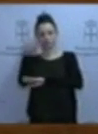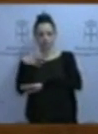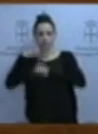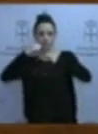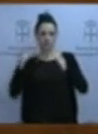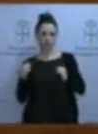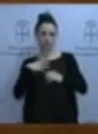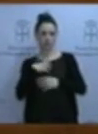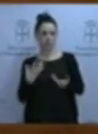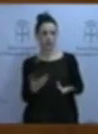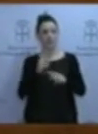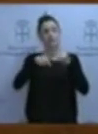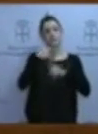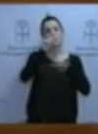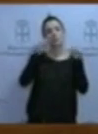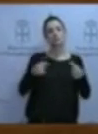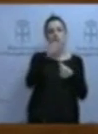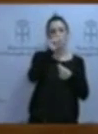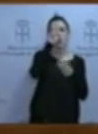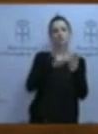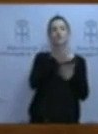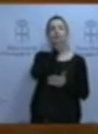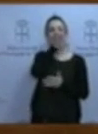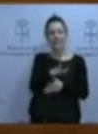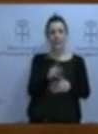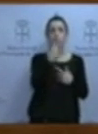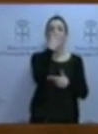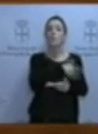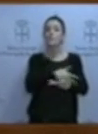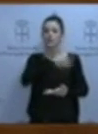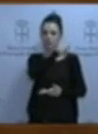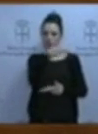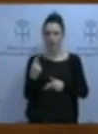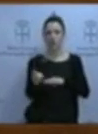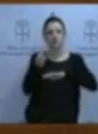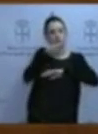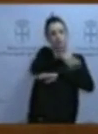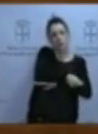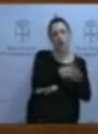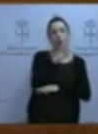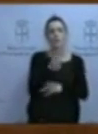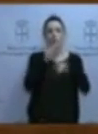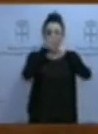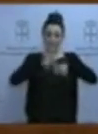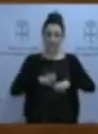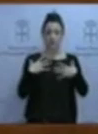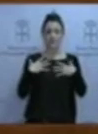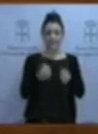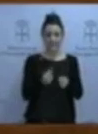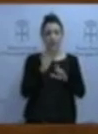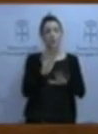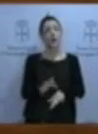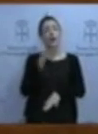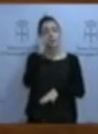2015 solamente se destinaba 1 millón a investigación sanitaria, mientras que a través de otros